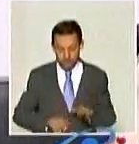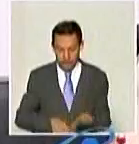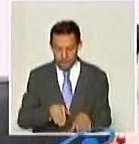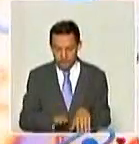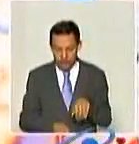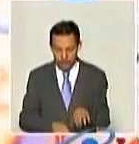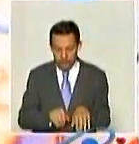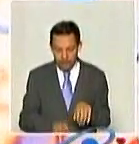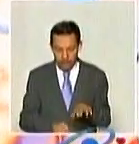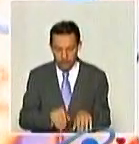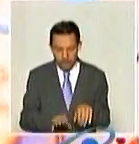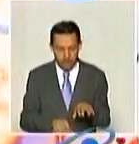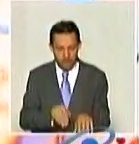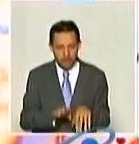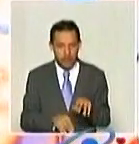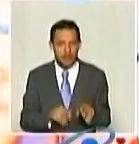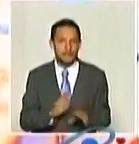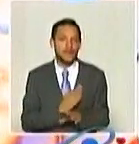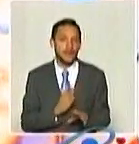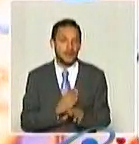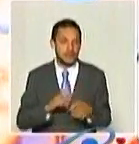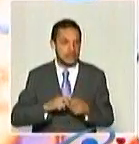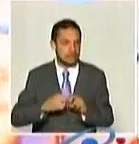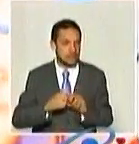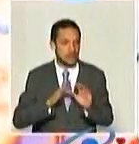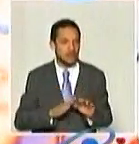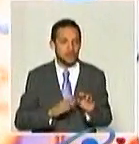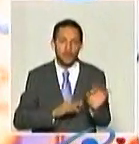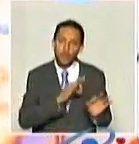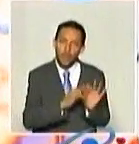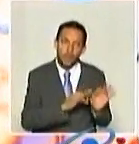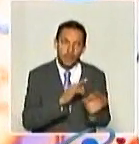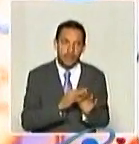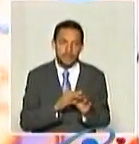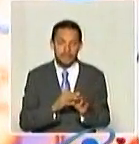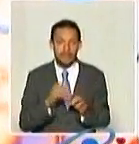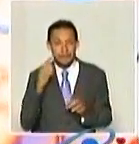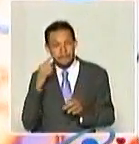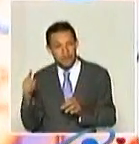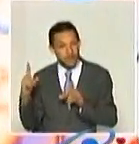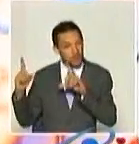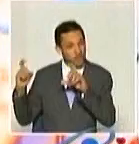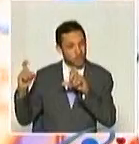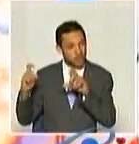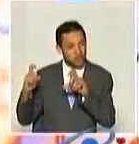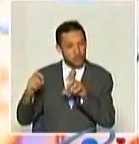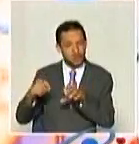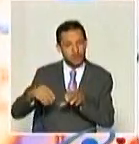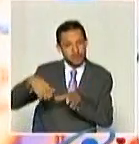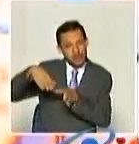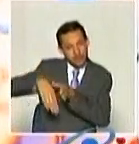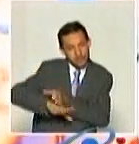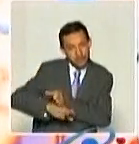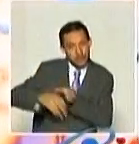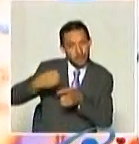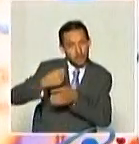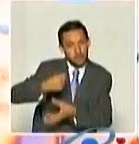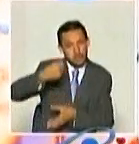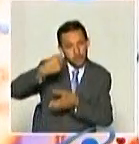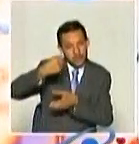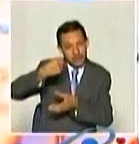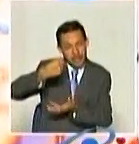infectada, muy fétida, estaba empezando a hacer una gangrena. Entonces uno le pone la bota y la deja aproximadamente 20 minutos a media